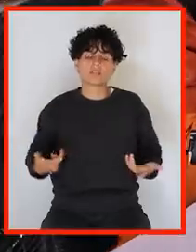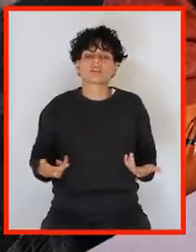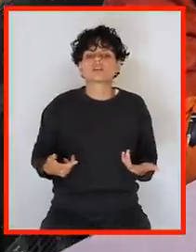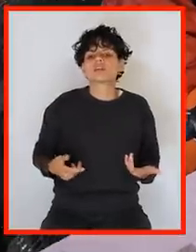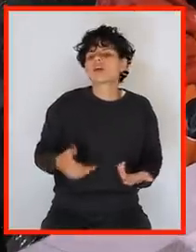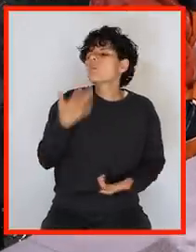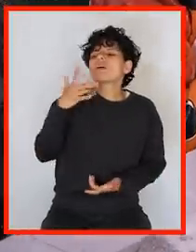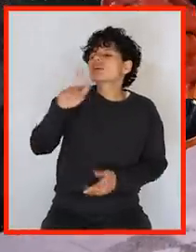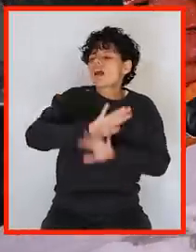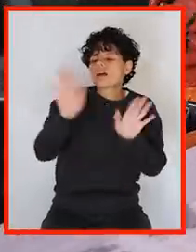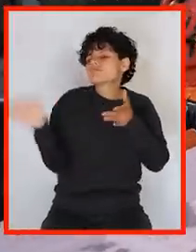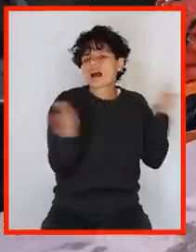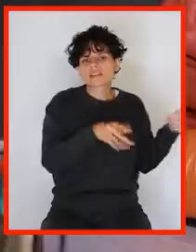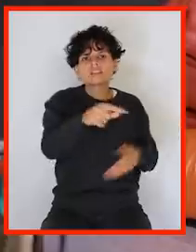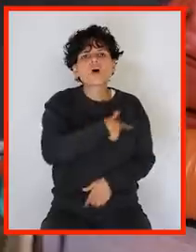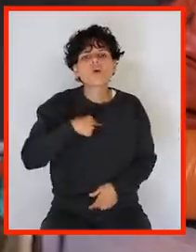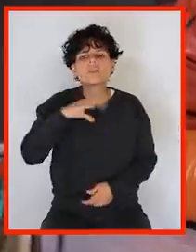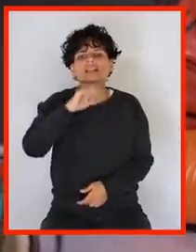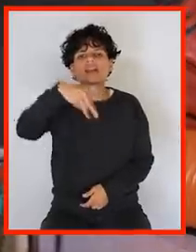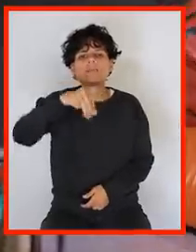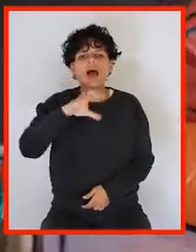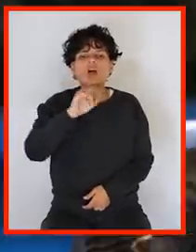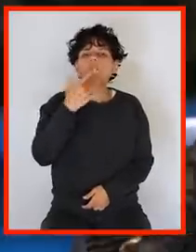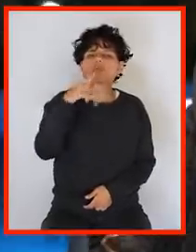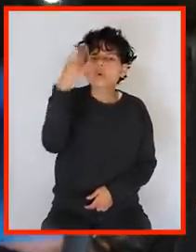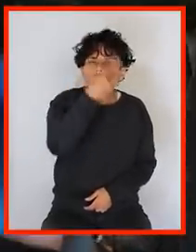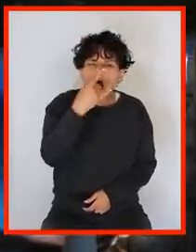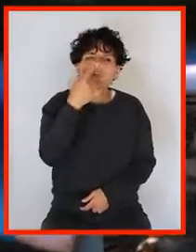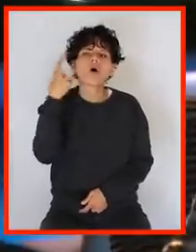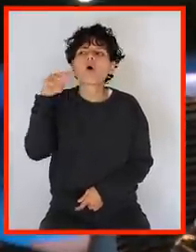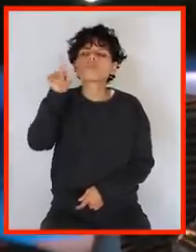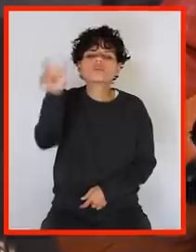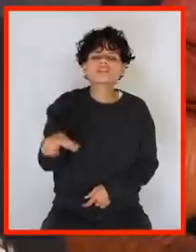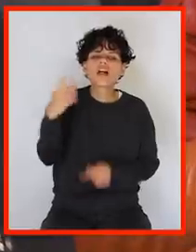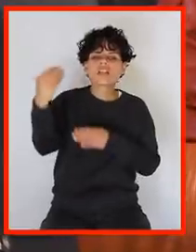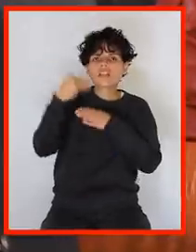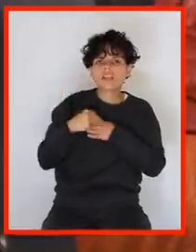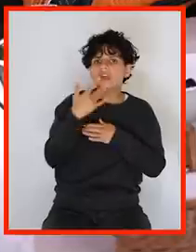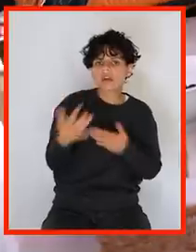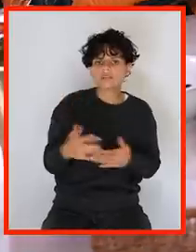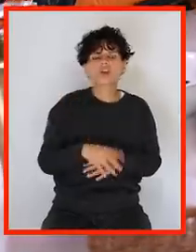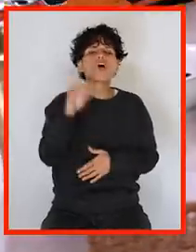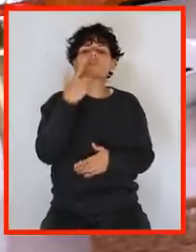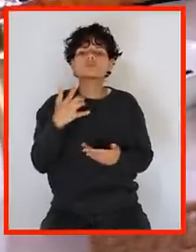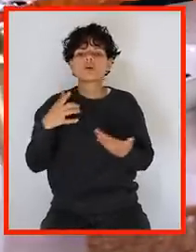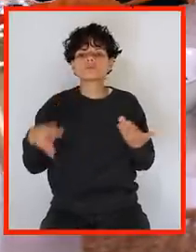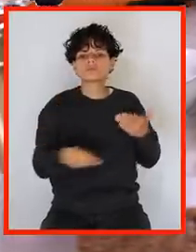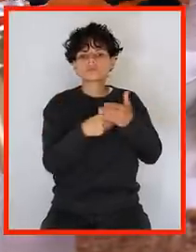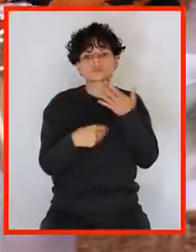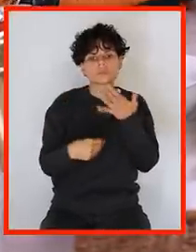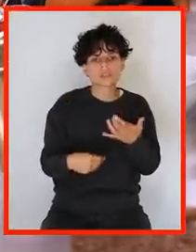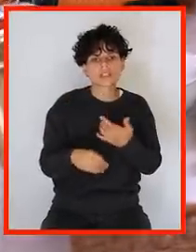te... o te puso algo? No sé. Es que ¿o estás curado? Bueno. Fue como un agregado. ¿Cómo un agregado? Como palta.